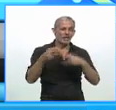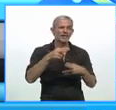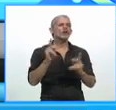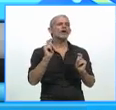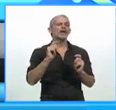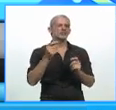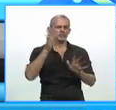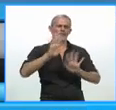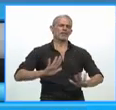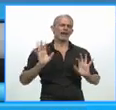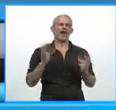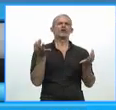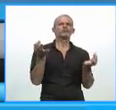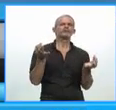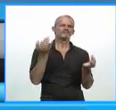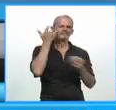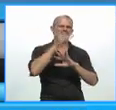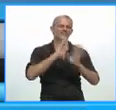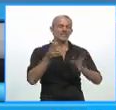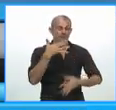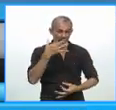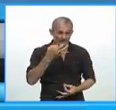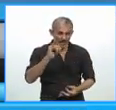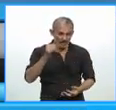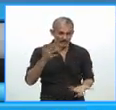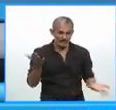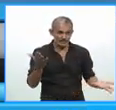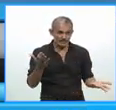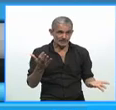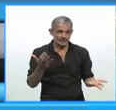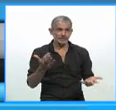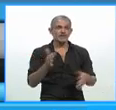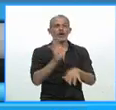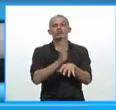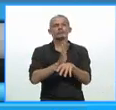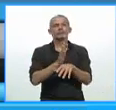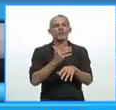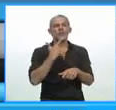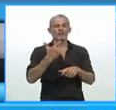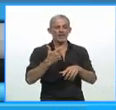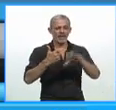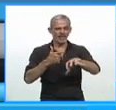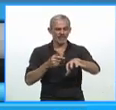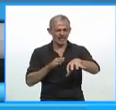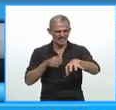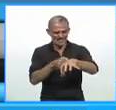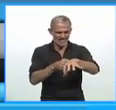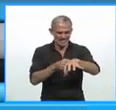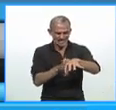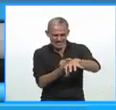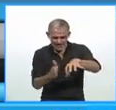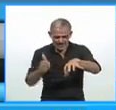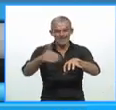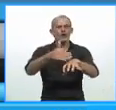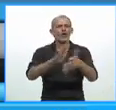es alguien como vos que está preparado. Sí, la verdad que son esas piedras que pone la vida y hay que saberlas